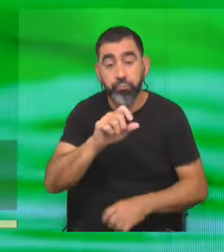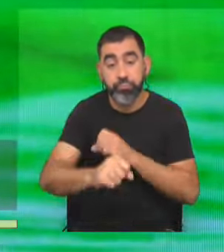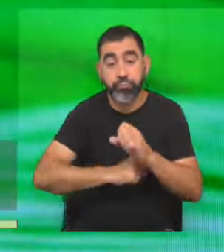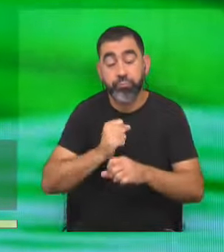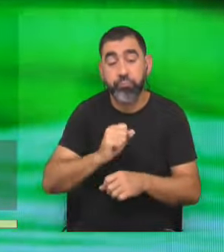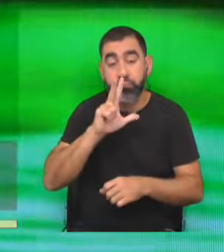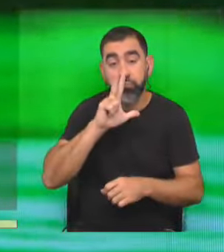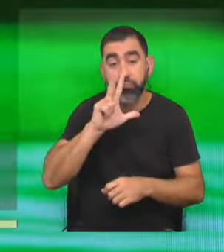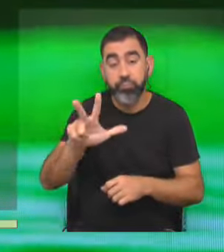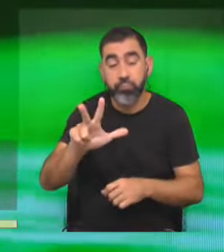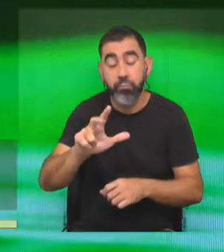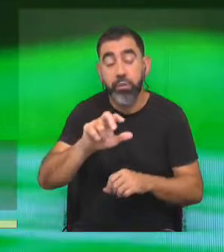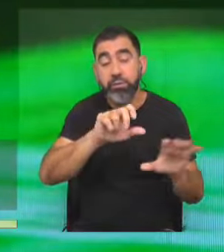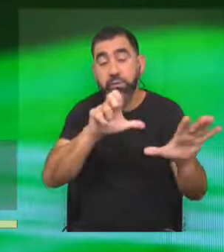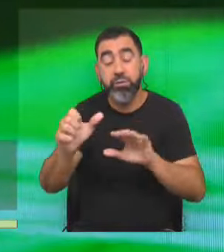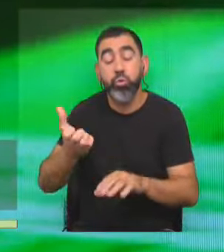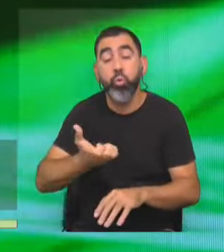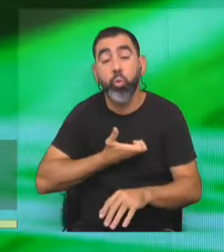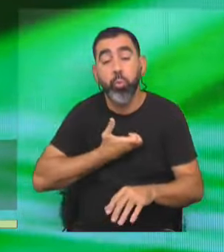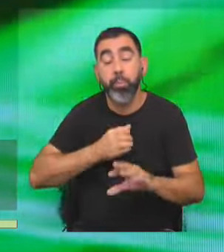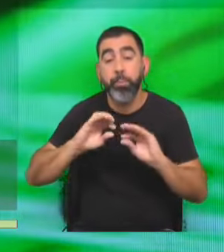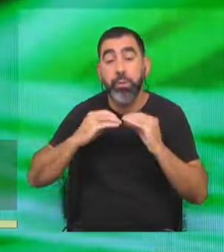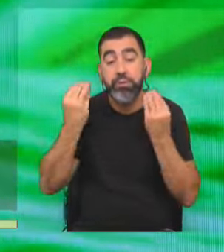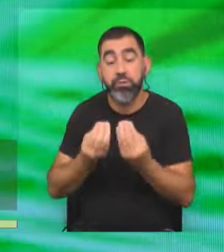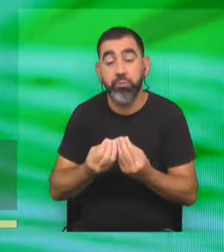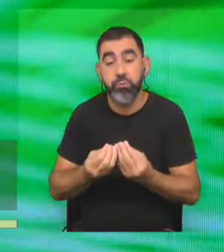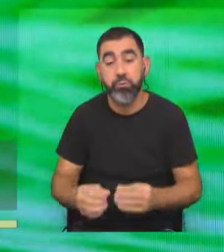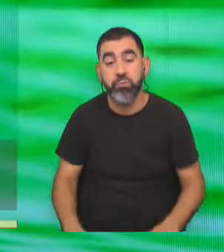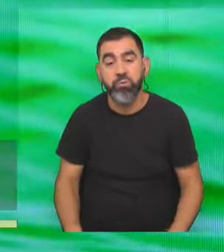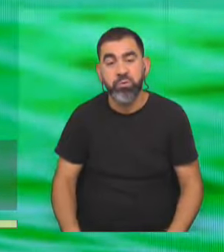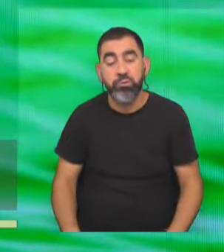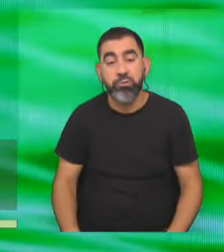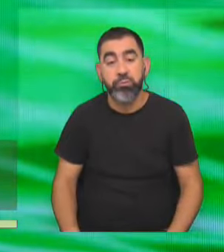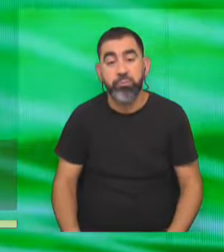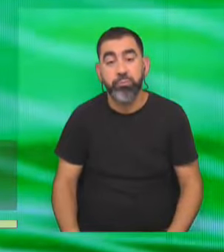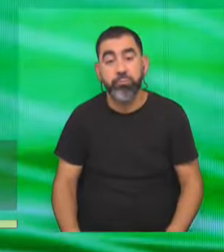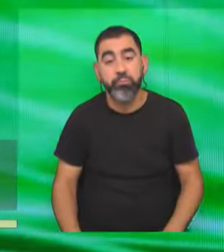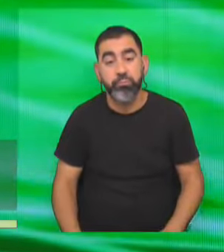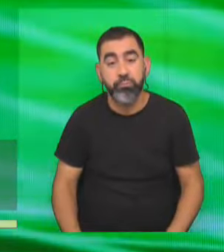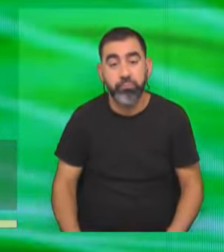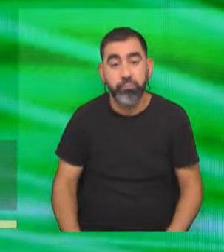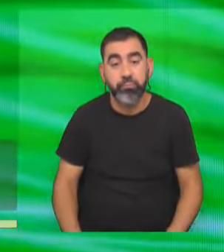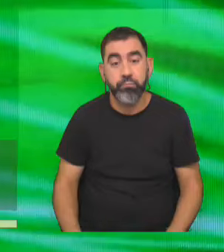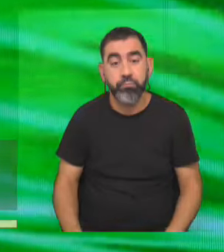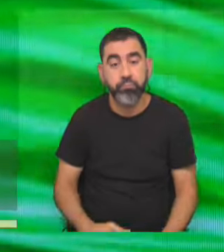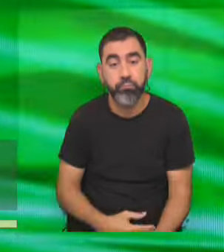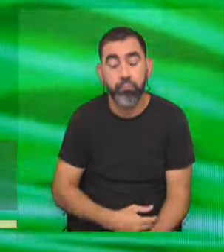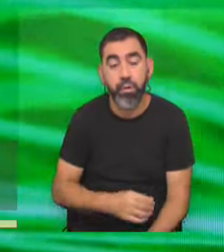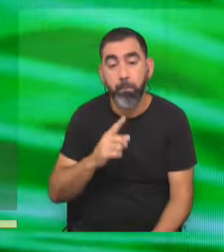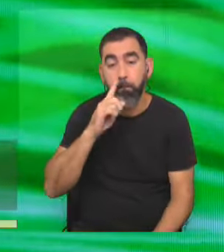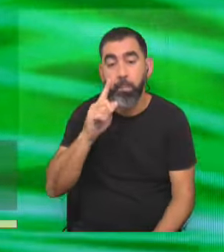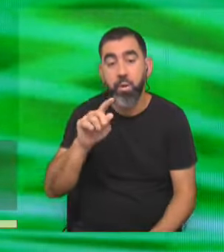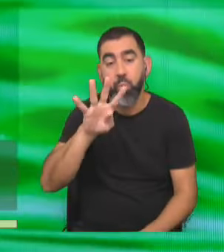3000 más de 3000 600 homicidios 11 años hay